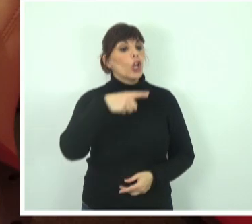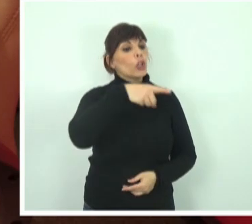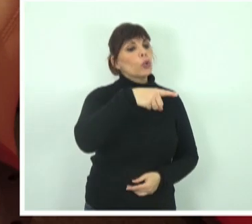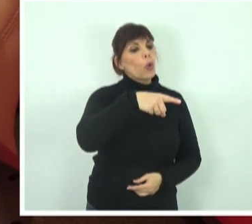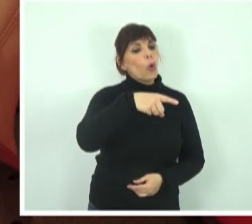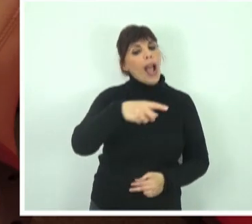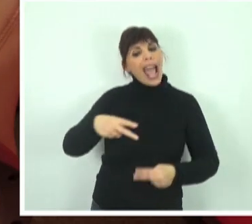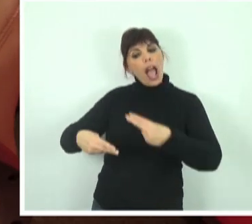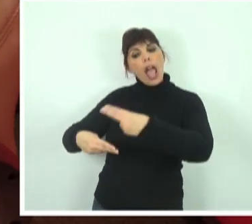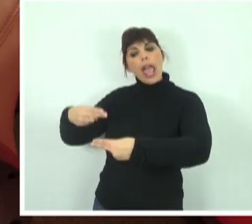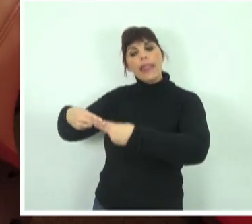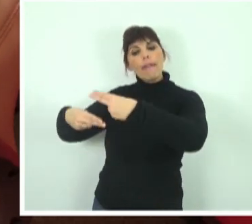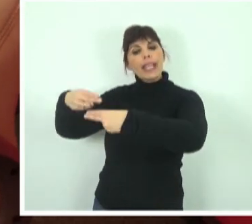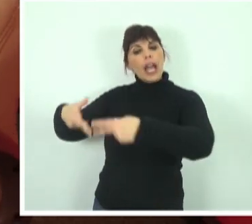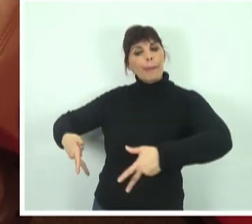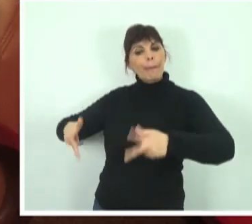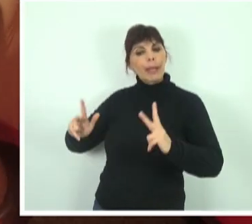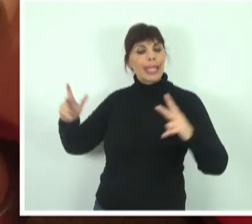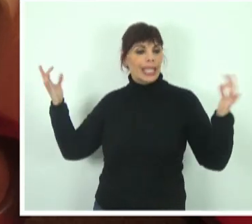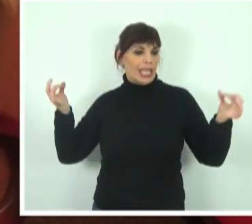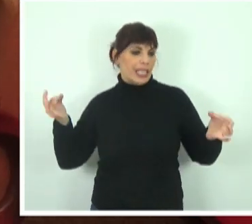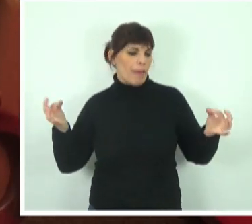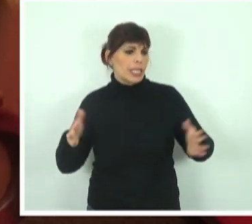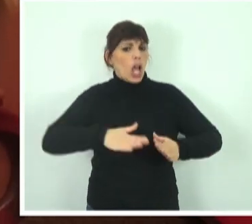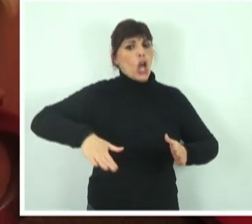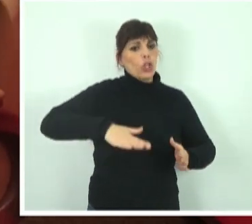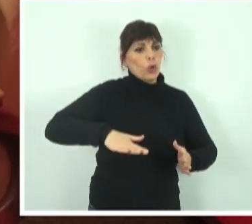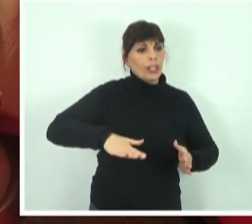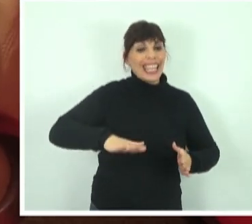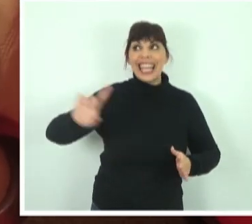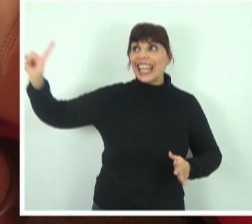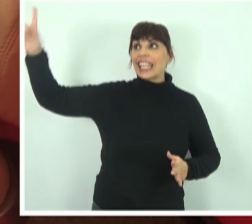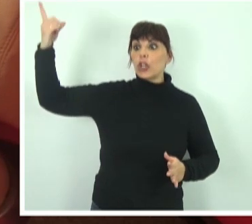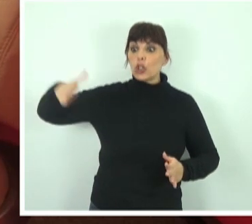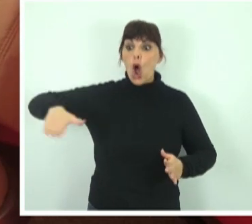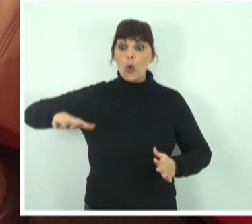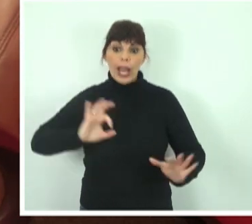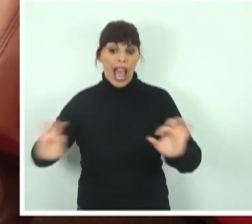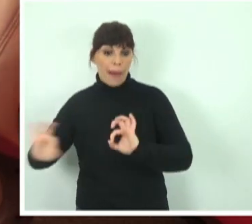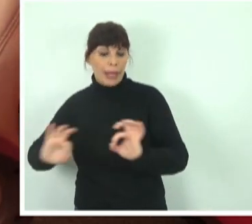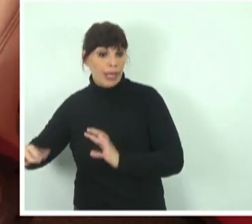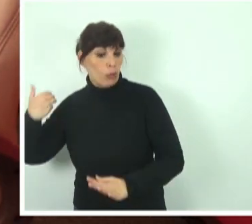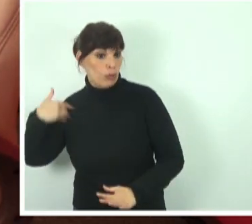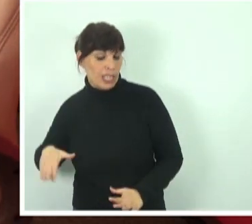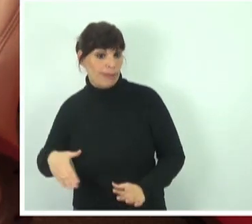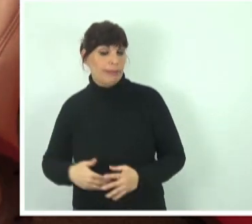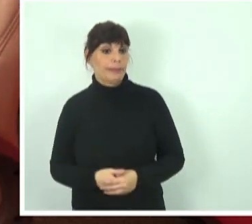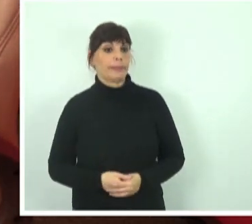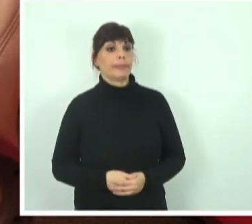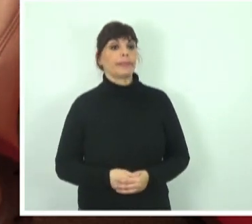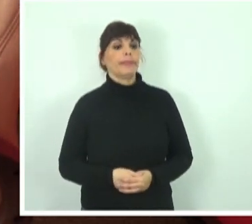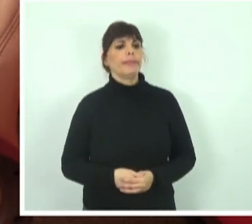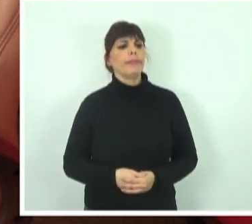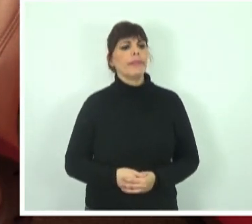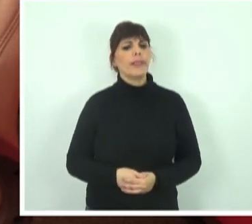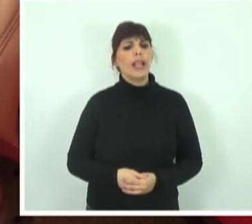edificar justo en el lugar que Dios ha previsto para ti. Es como un rompecabezas, un puzzle. Cada pieza